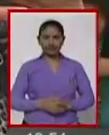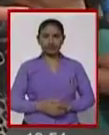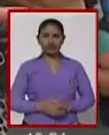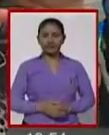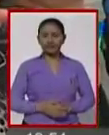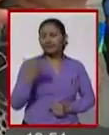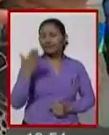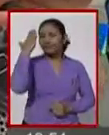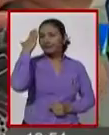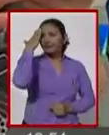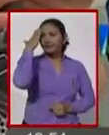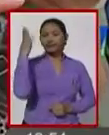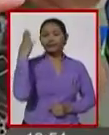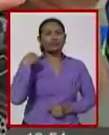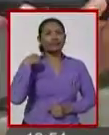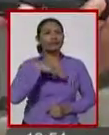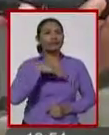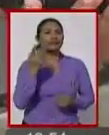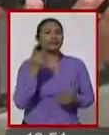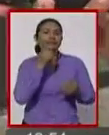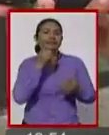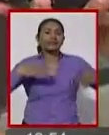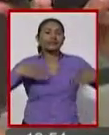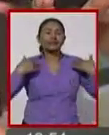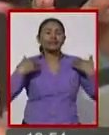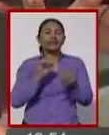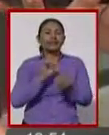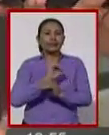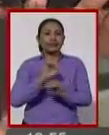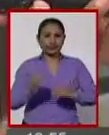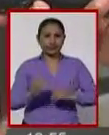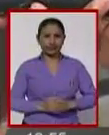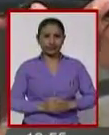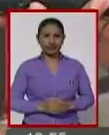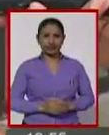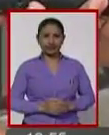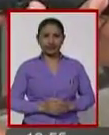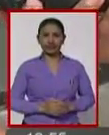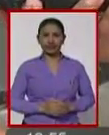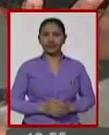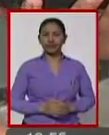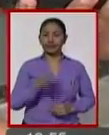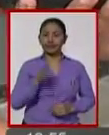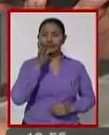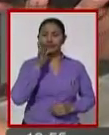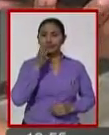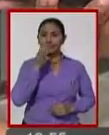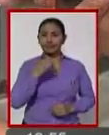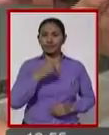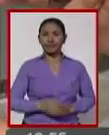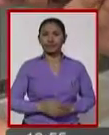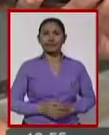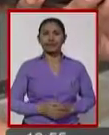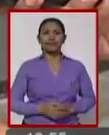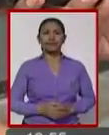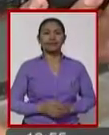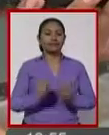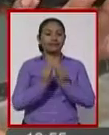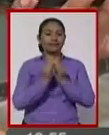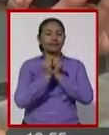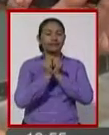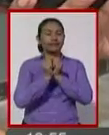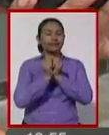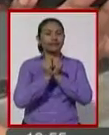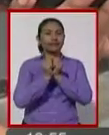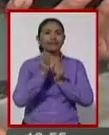no sabemos a quién felicitar igual. Y a mi mamá, con ella nomás